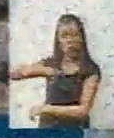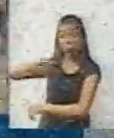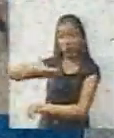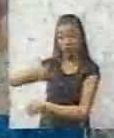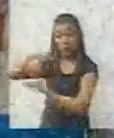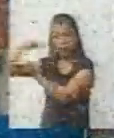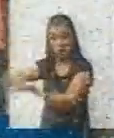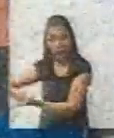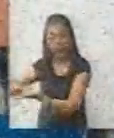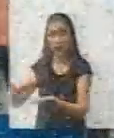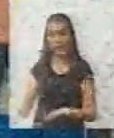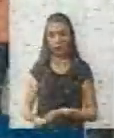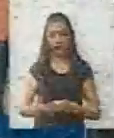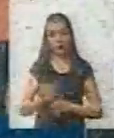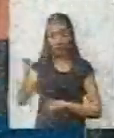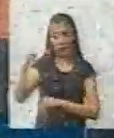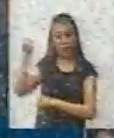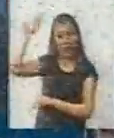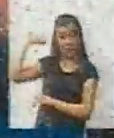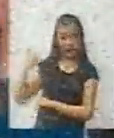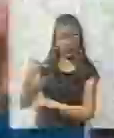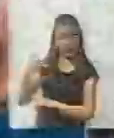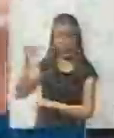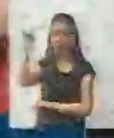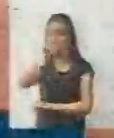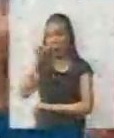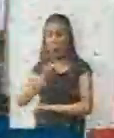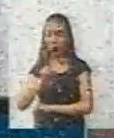pasó ayer. Ayer el señor Vaca Flor